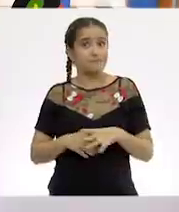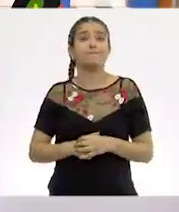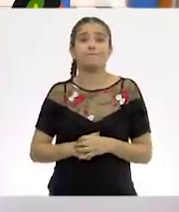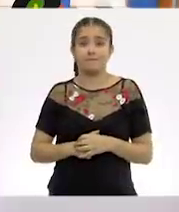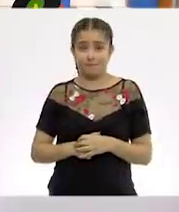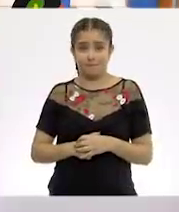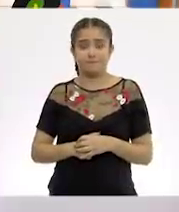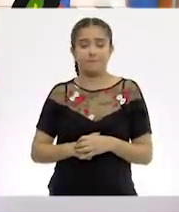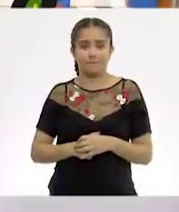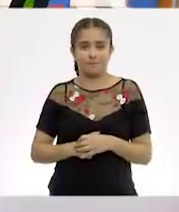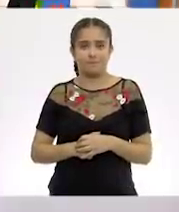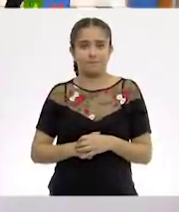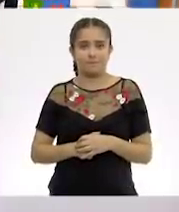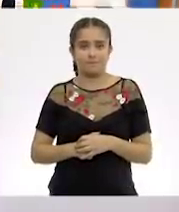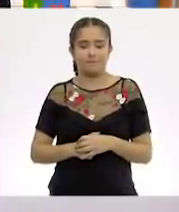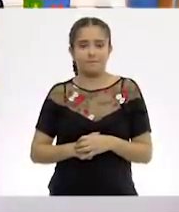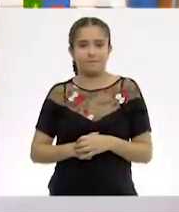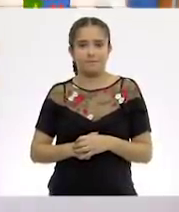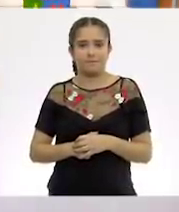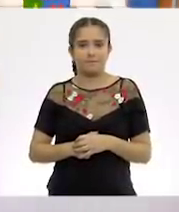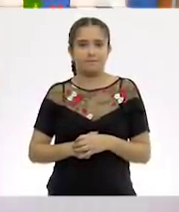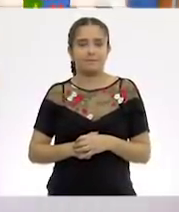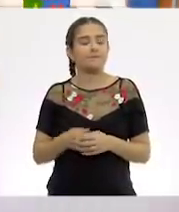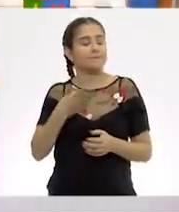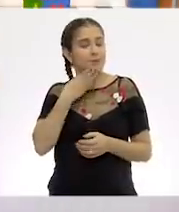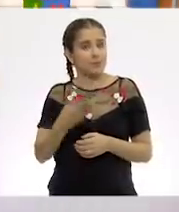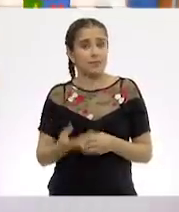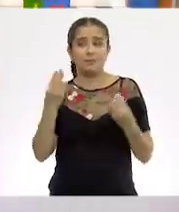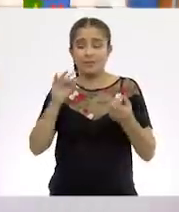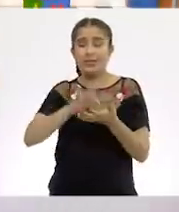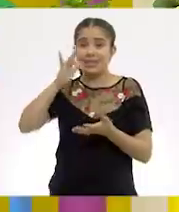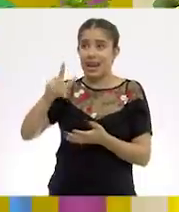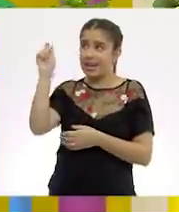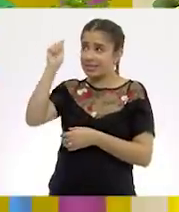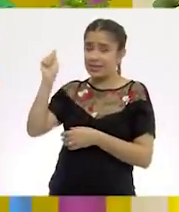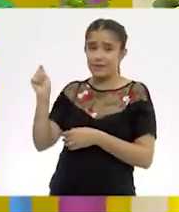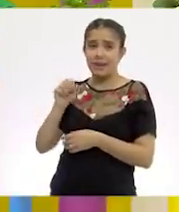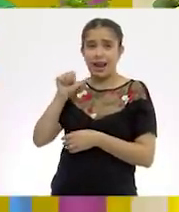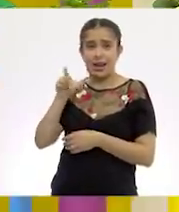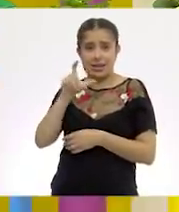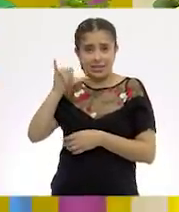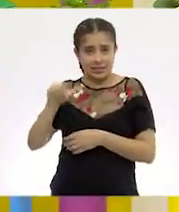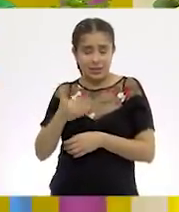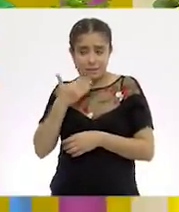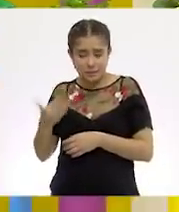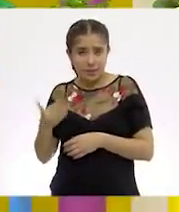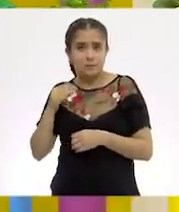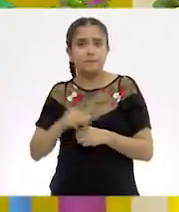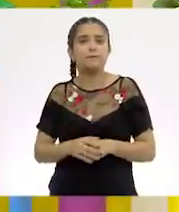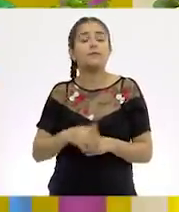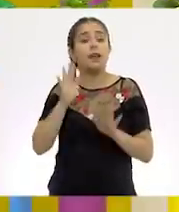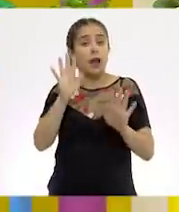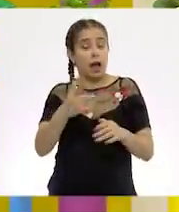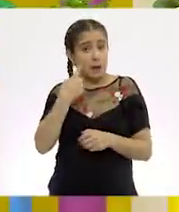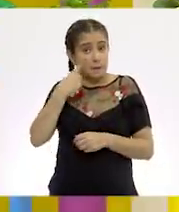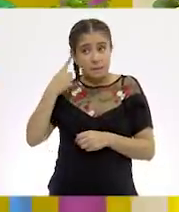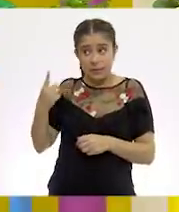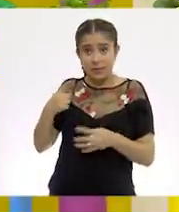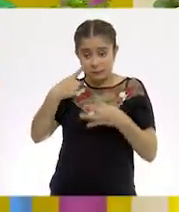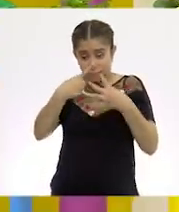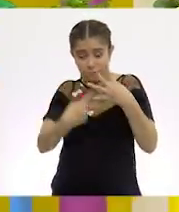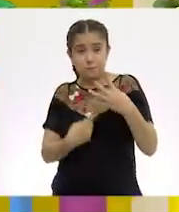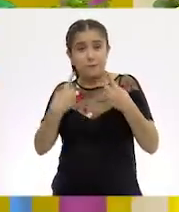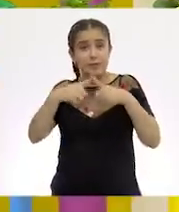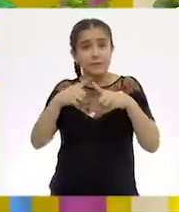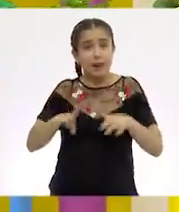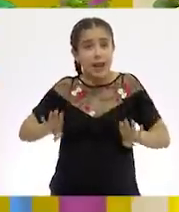Las Muy plantas bien. nocturnas están activas. Así es, muchas gracias, Alexia. Como podemos ver, hay muchas actividades que